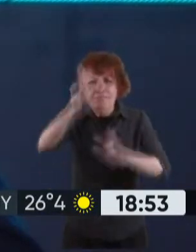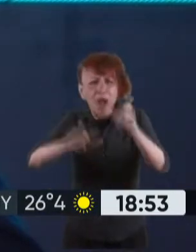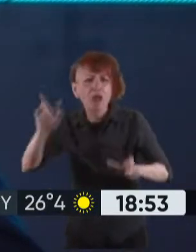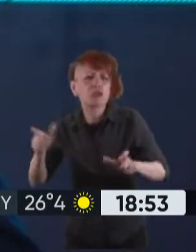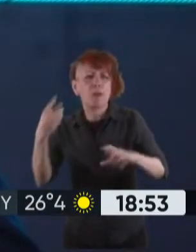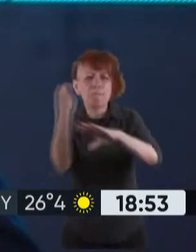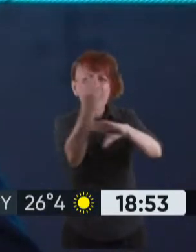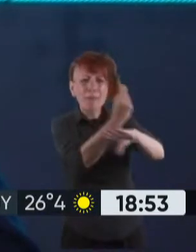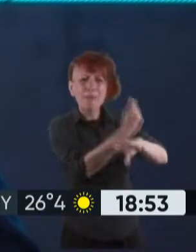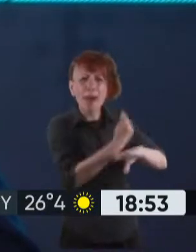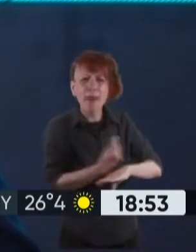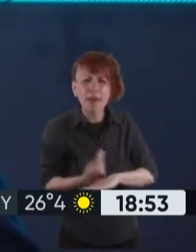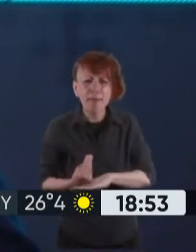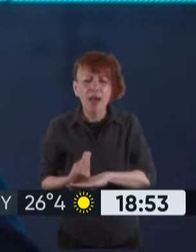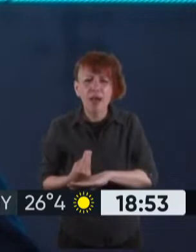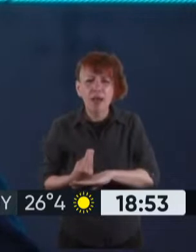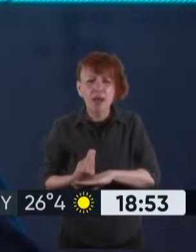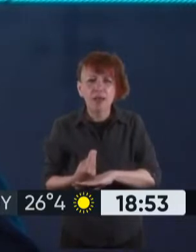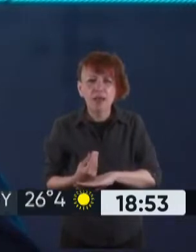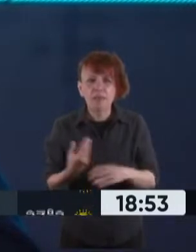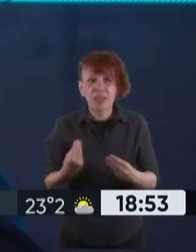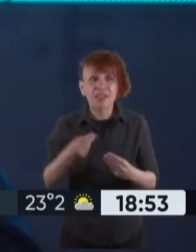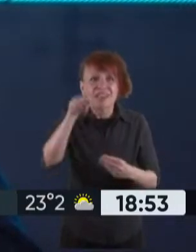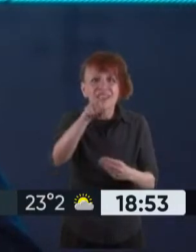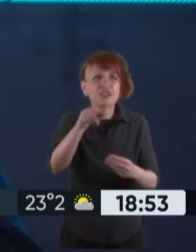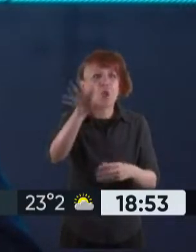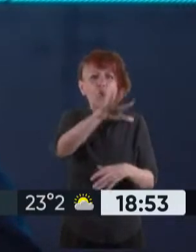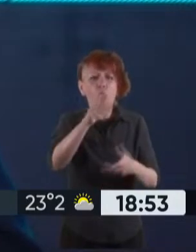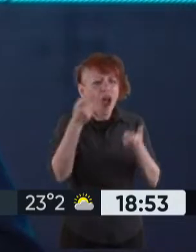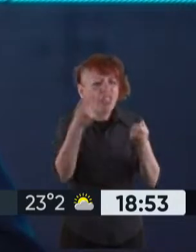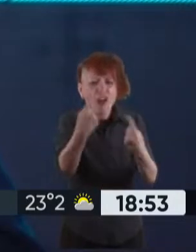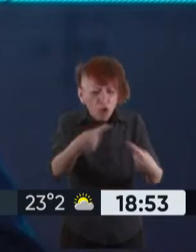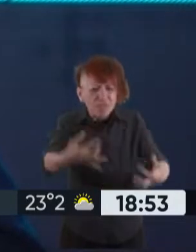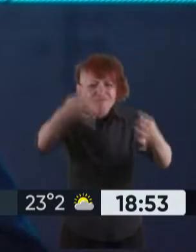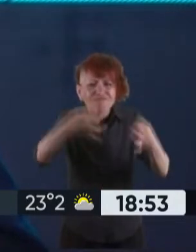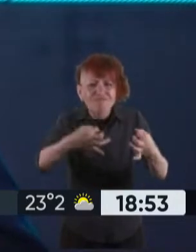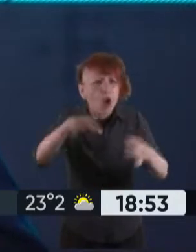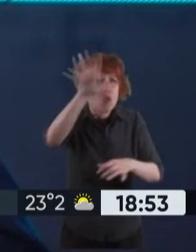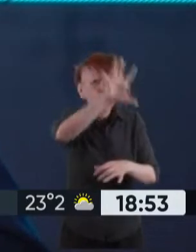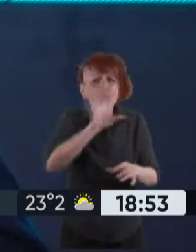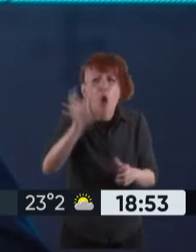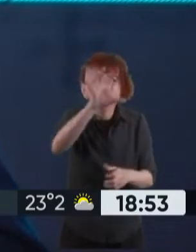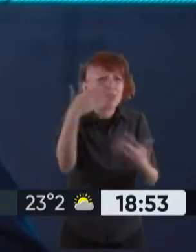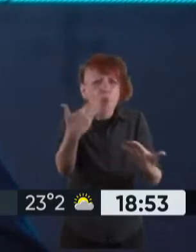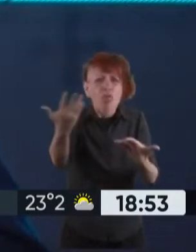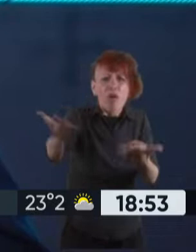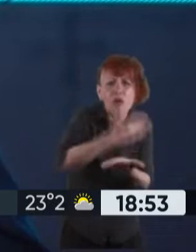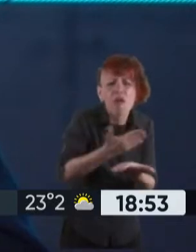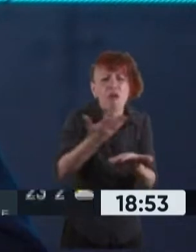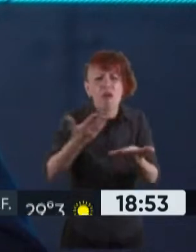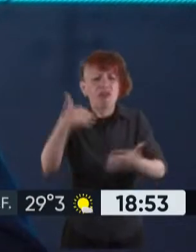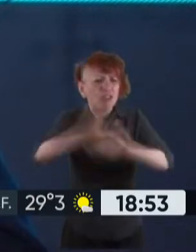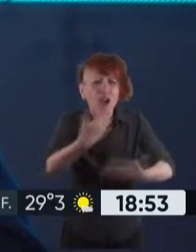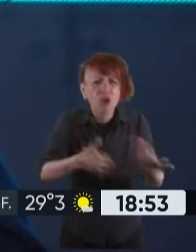que vuelvan a esos lugares lo que verdaderamente son, zonas pujantes donde se puede producir y donde se puede desarrollar.